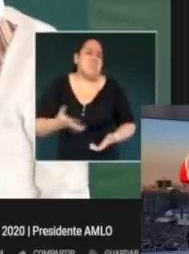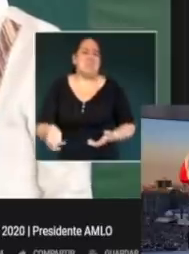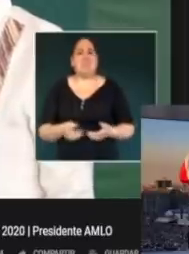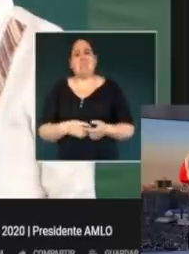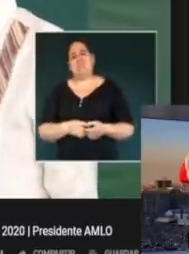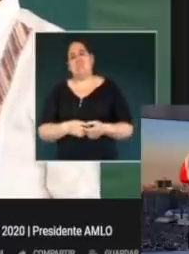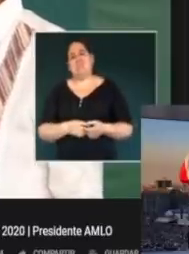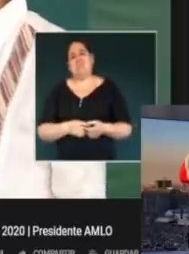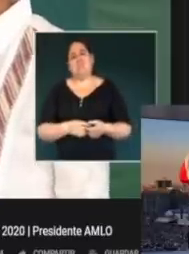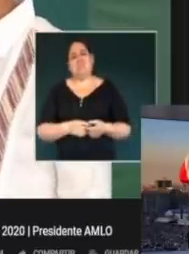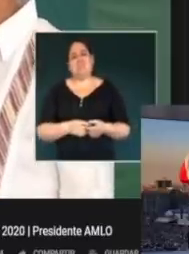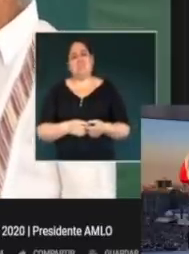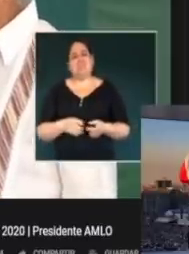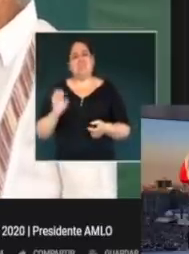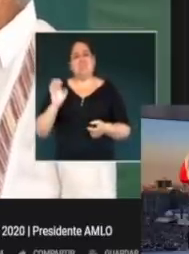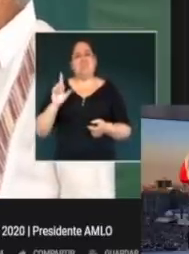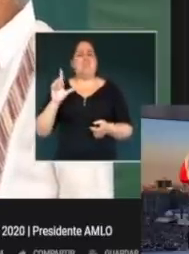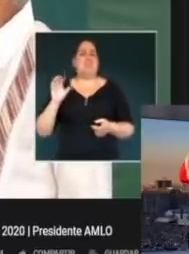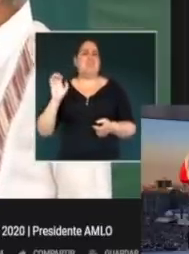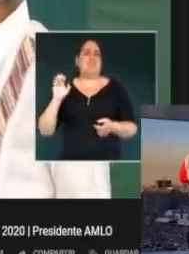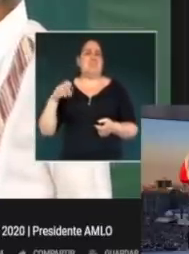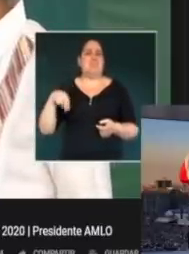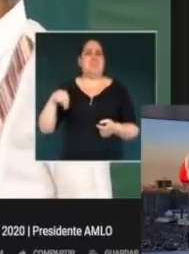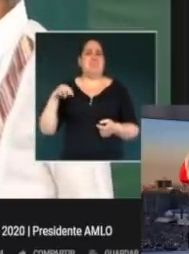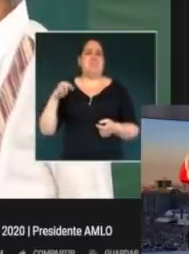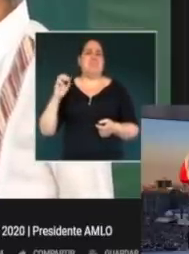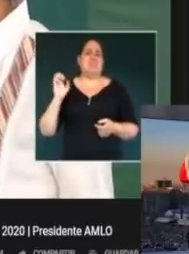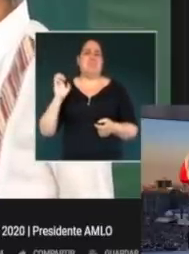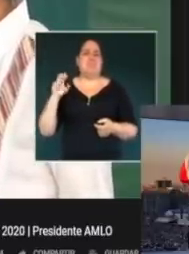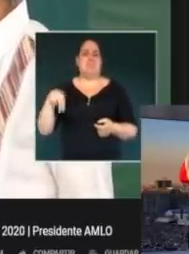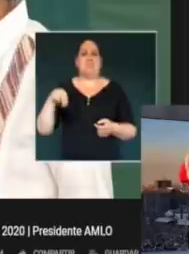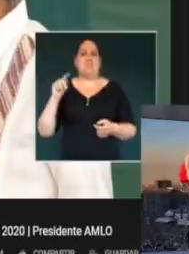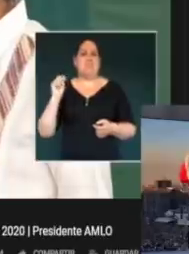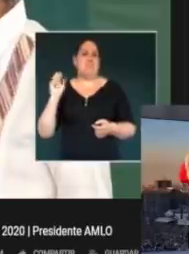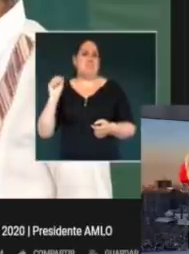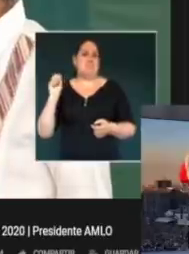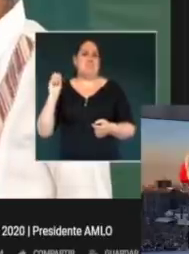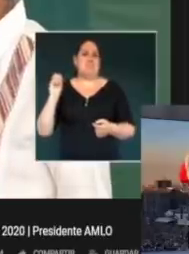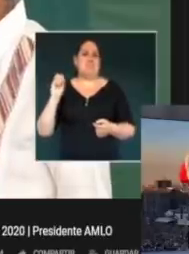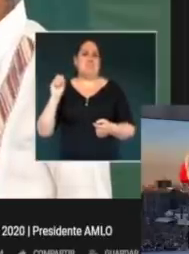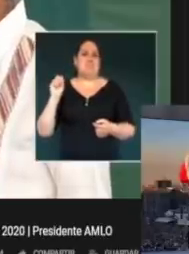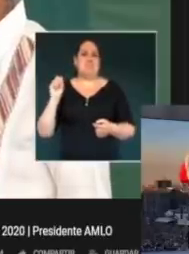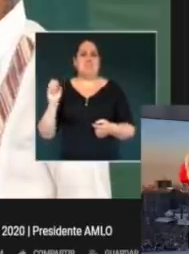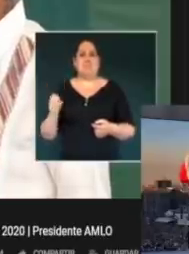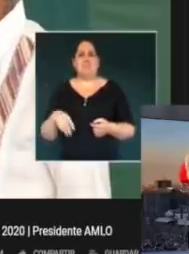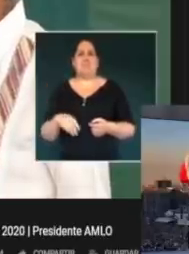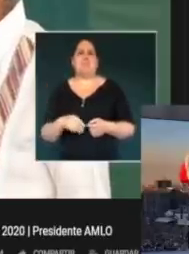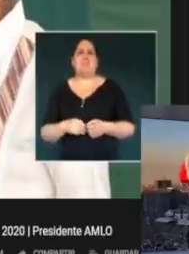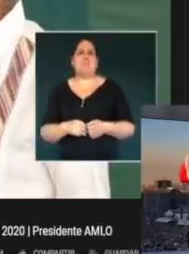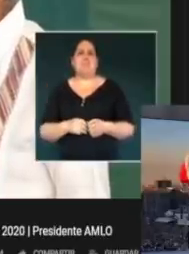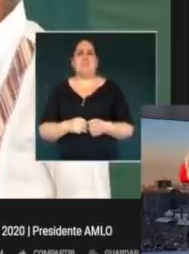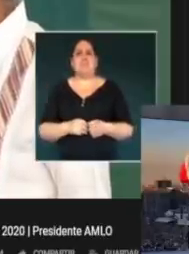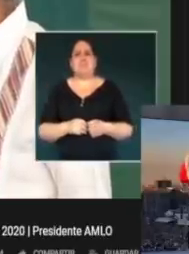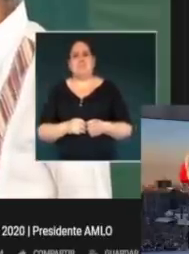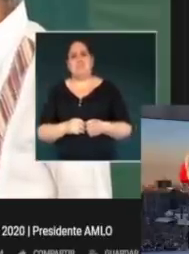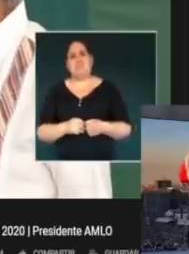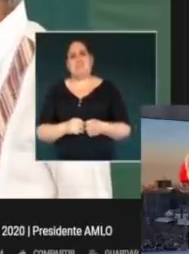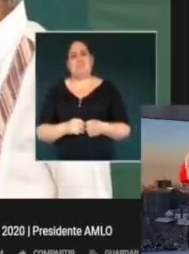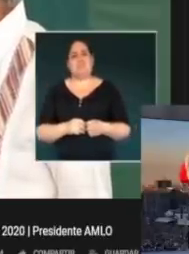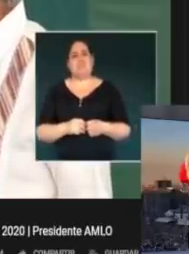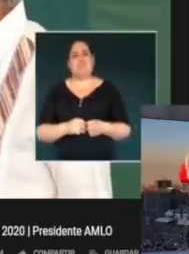elementos que nos afectan, sobre todo las enfermedades crónicas.